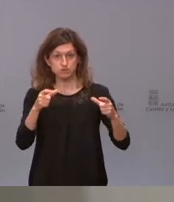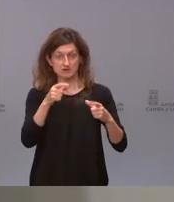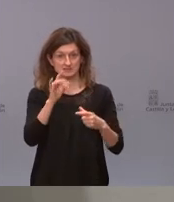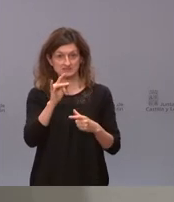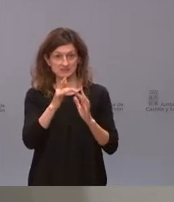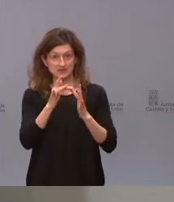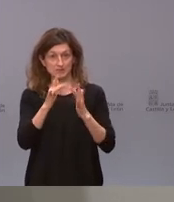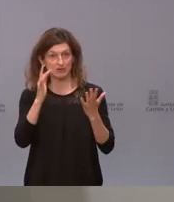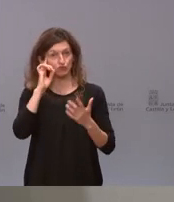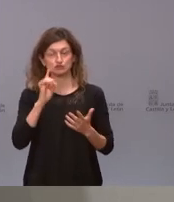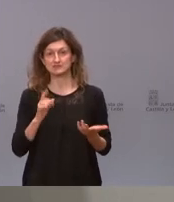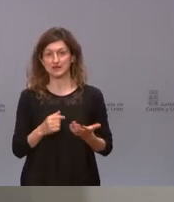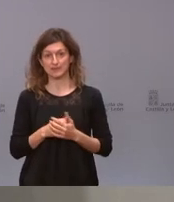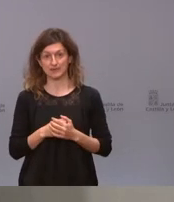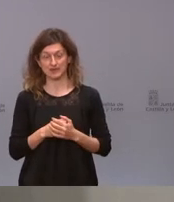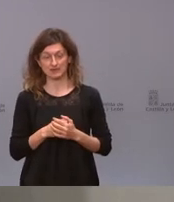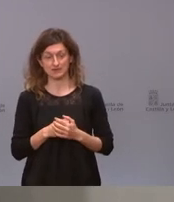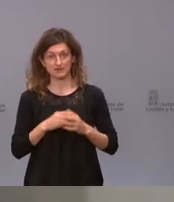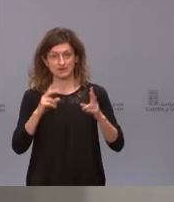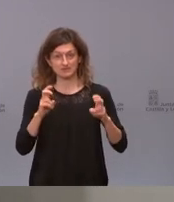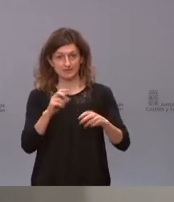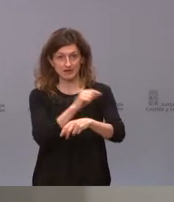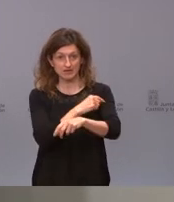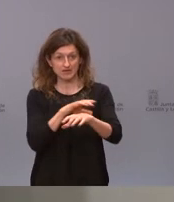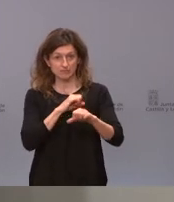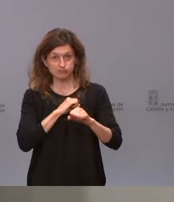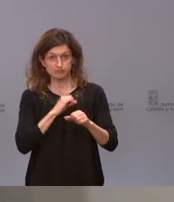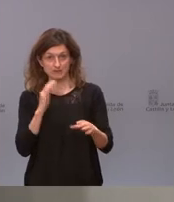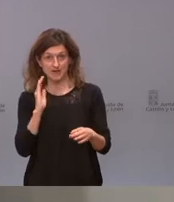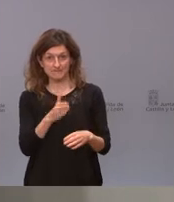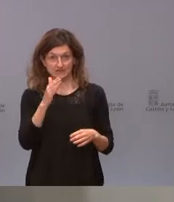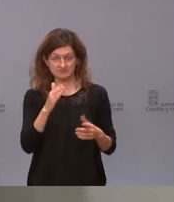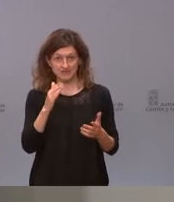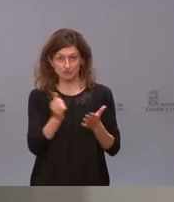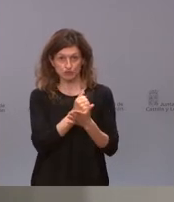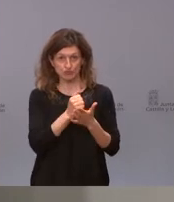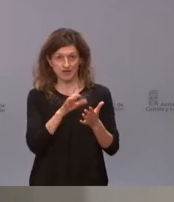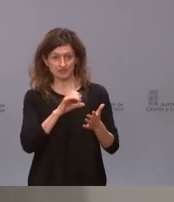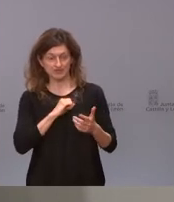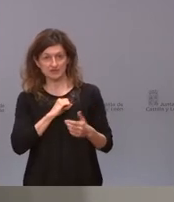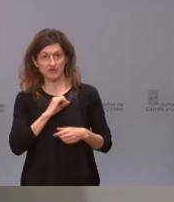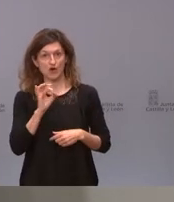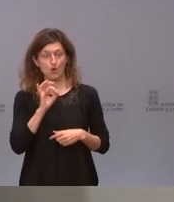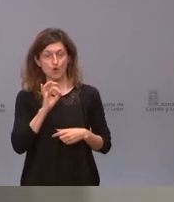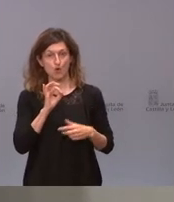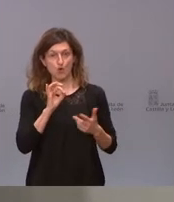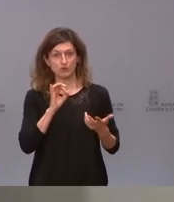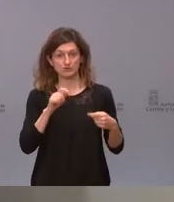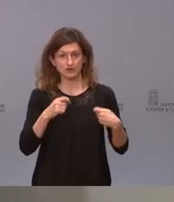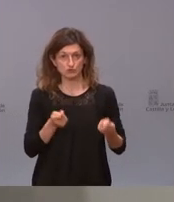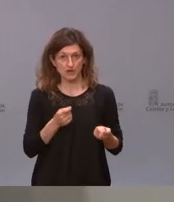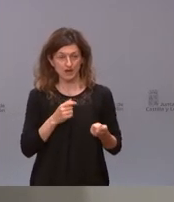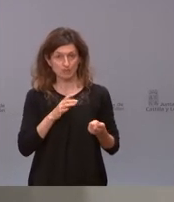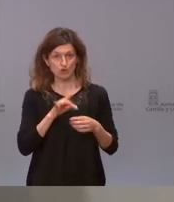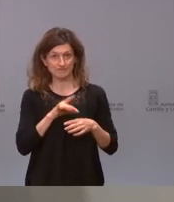no está claro que pueda bloquear toda la inmunidad tanto la adquirida como como la que tiene es natural para haber tenido